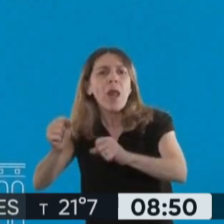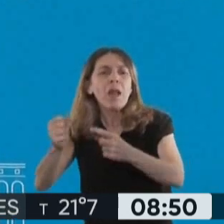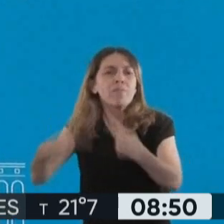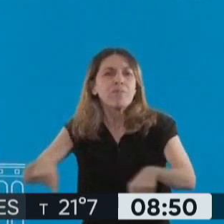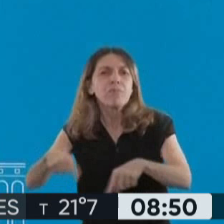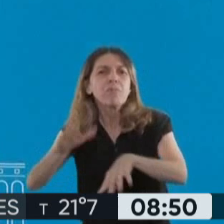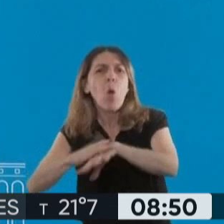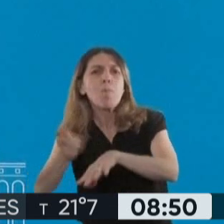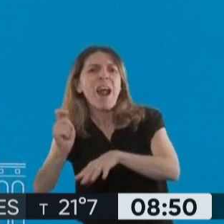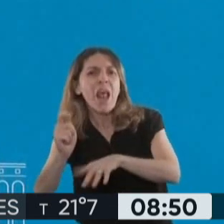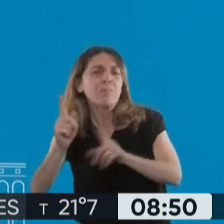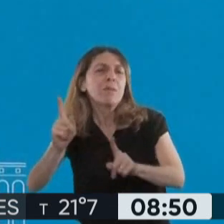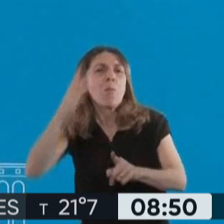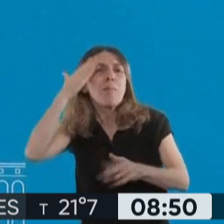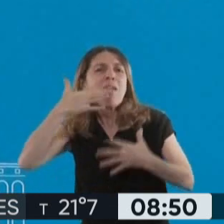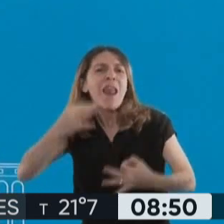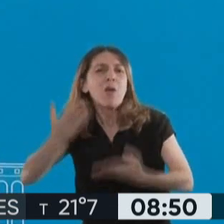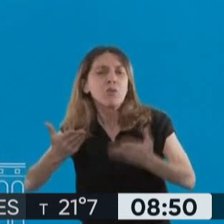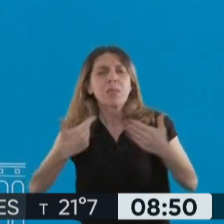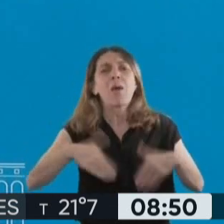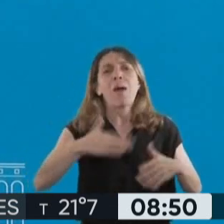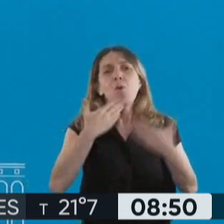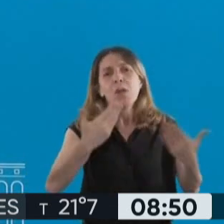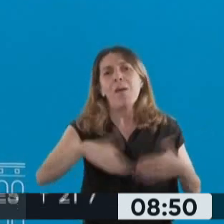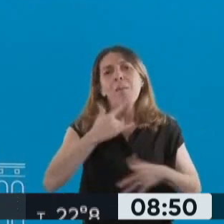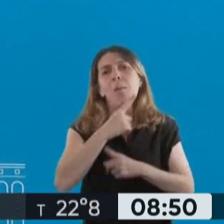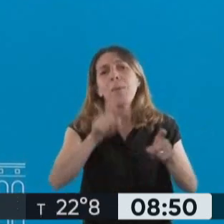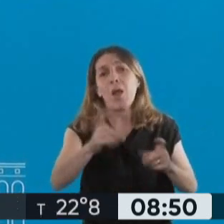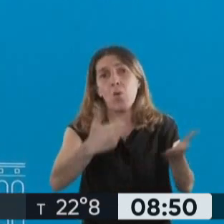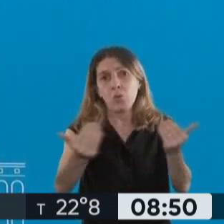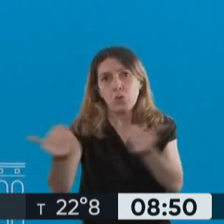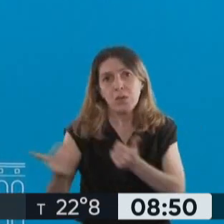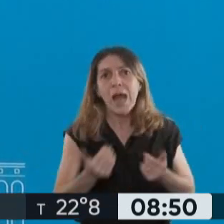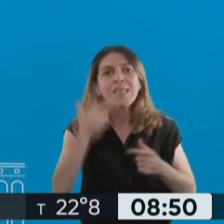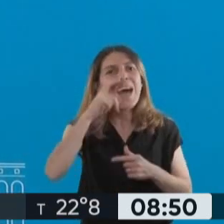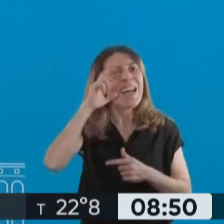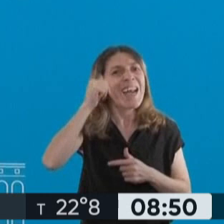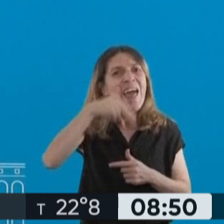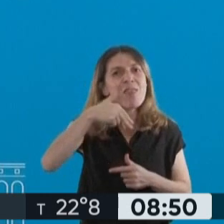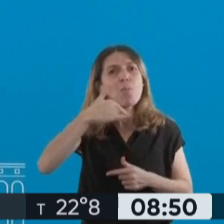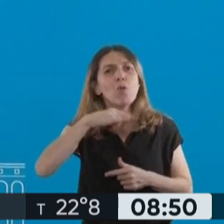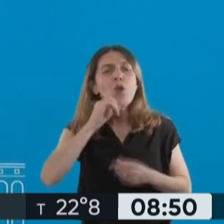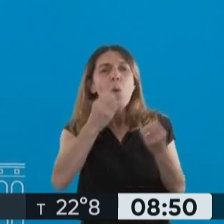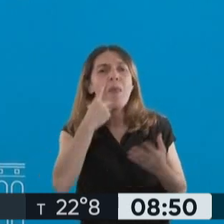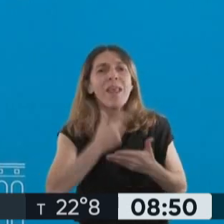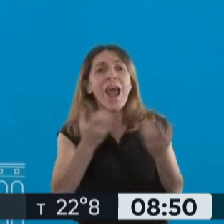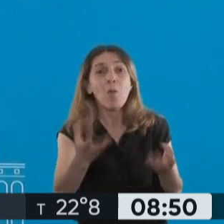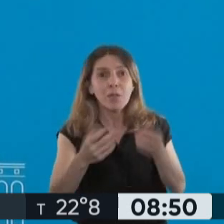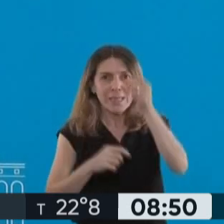temas. Muchas gracias, y vamos a pasar entonces a las preguntas y vamos a comenzar con Hernán Mundo. Hola Hernán, buen día, ¿cómo estás?